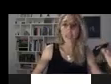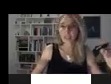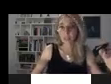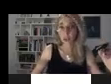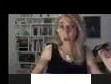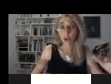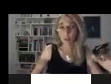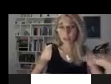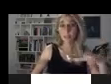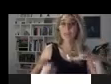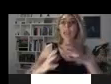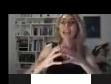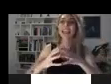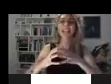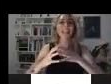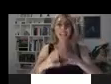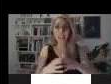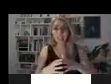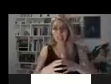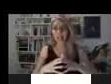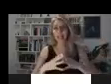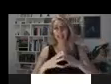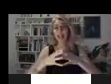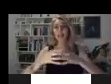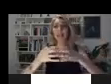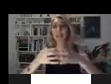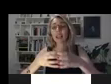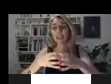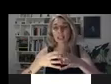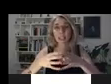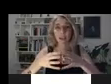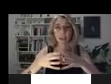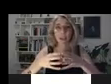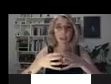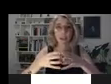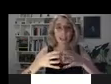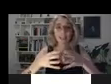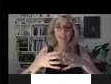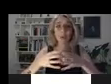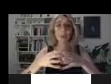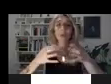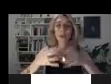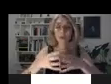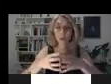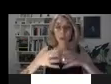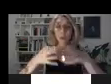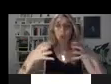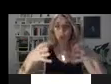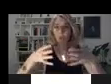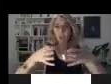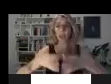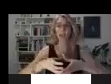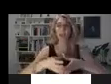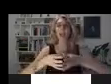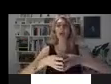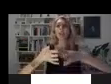o en Colombia. En general, a medida que se lleva adelante una feria,